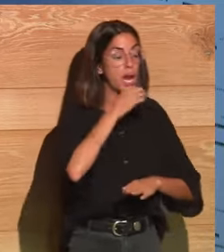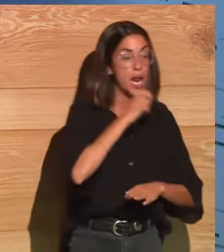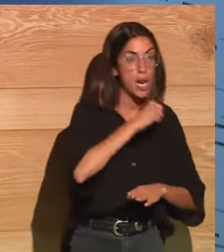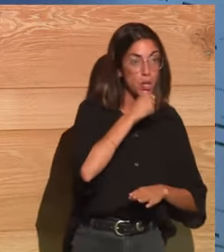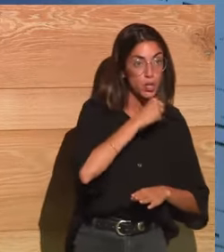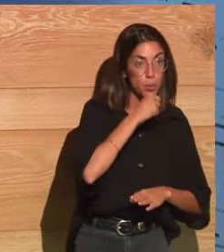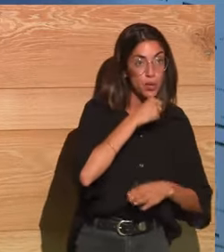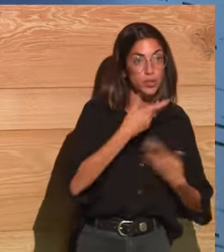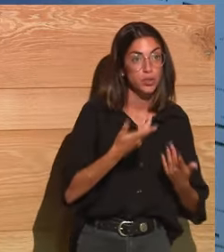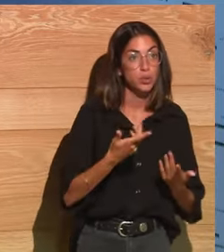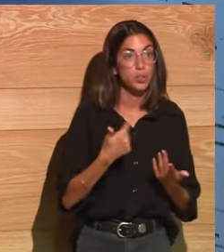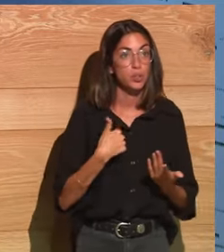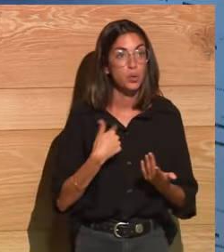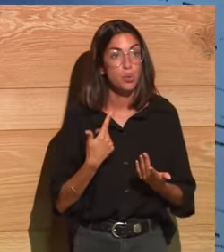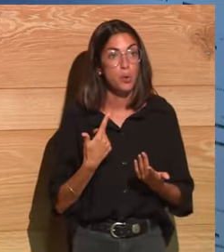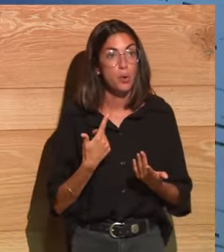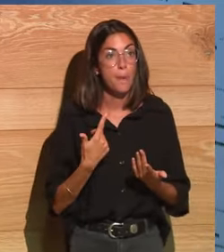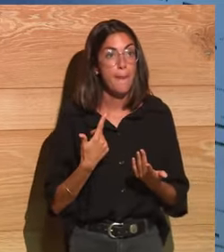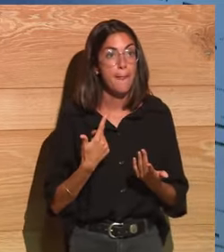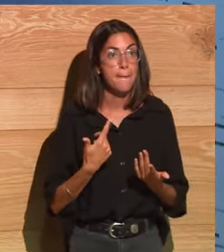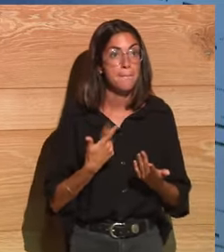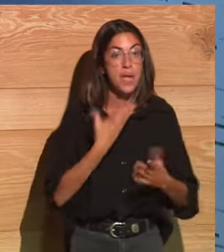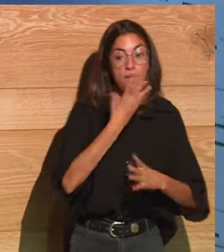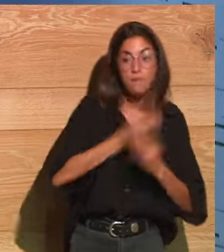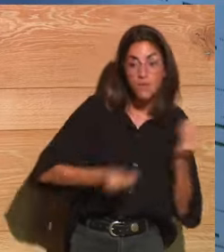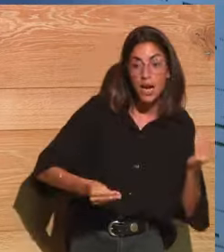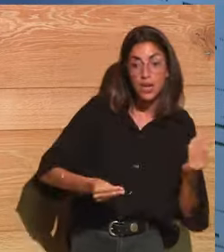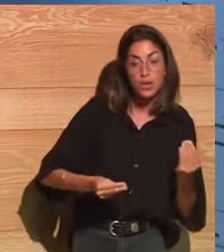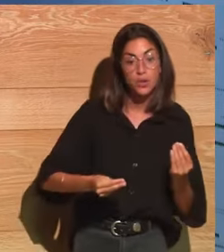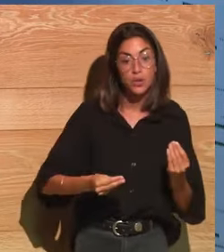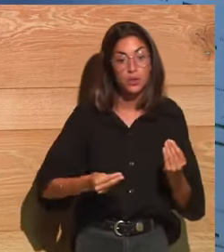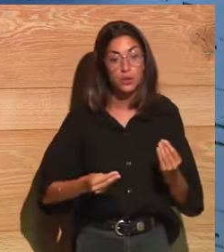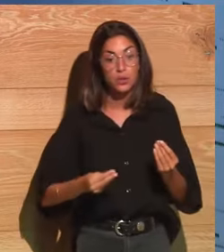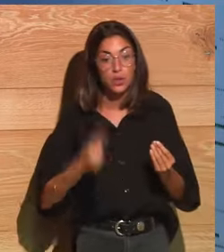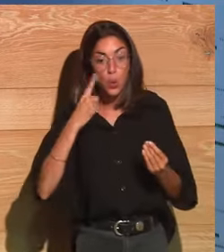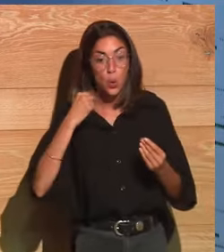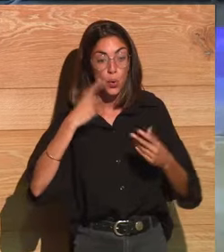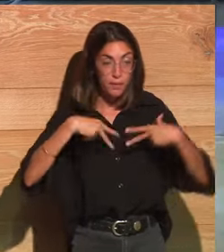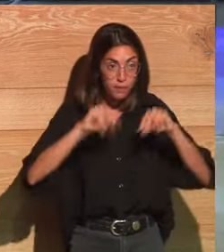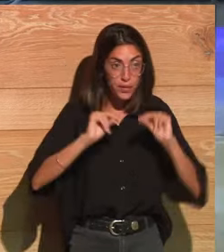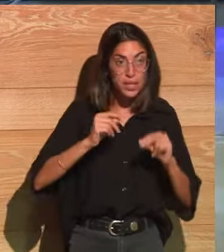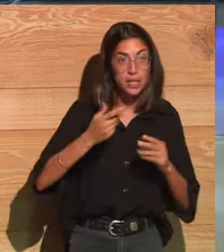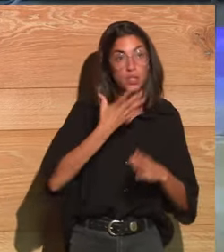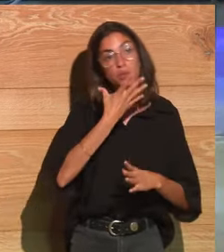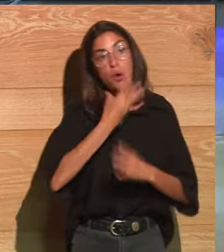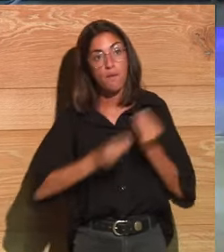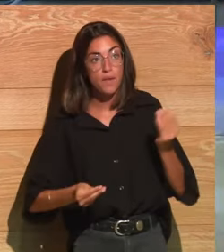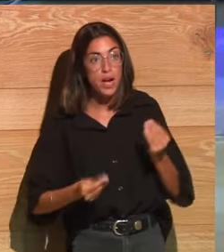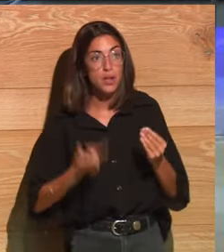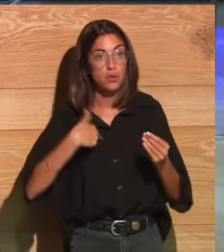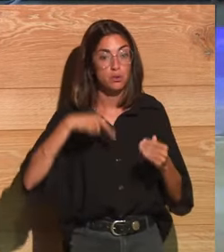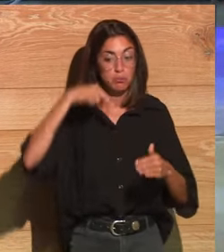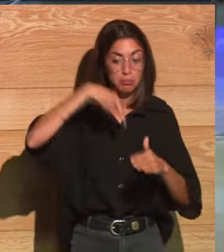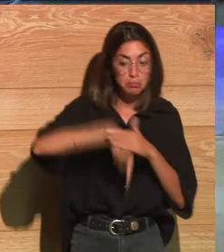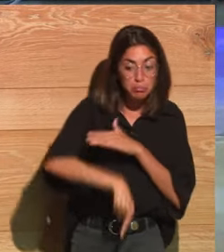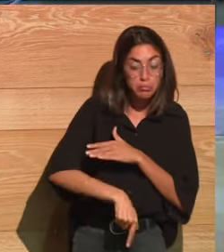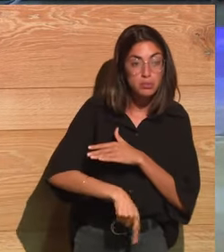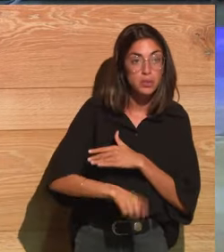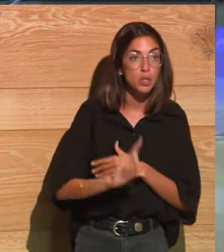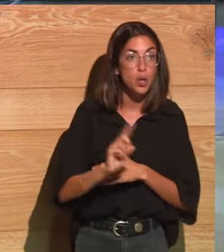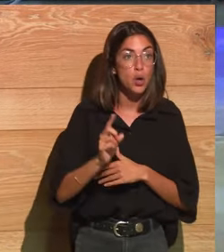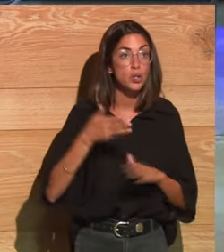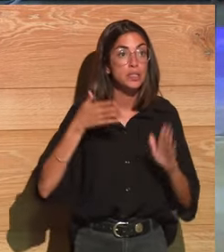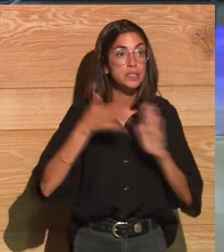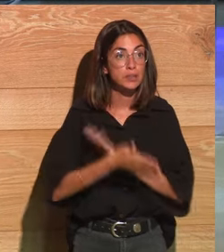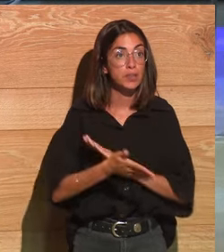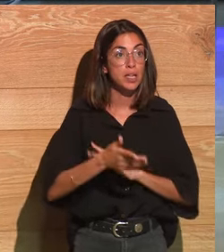que se podrían leer como senescencia, como fallo, que la fertilidad ya empieza a decaer, resulta que en nuestra especie podrían ser, haber